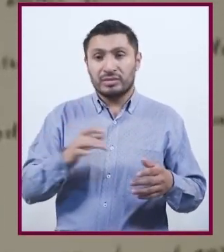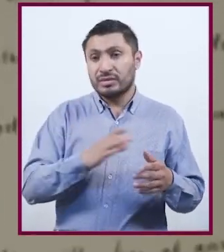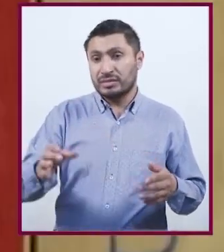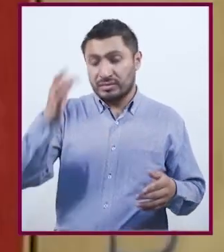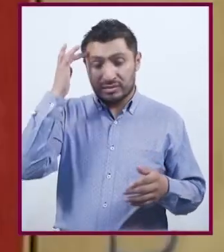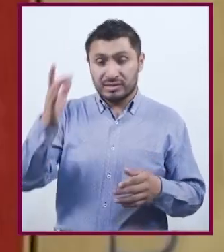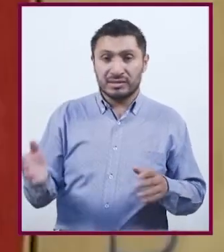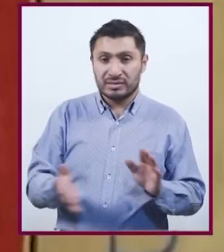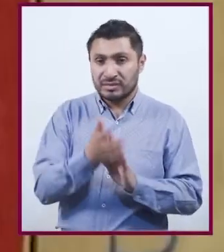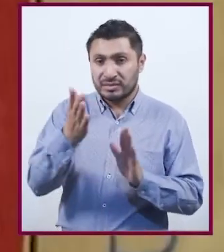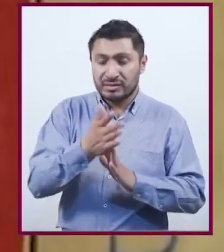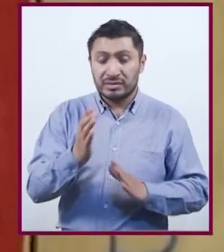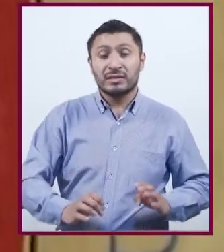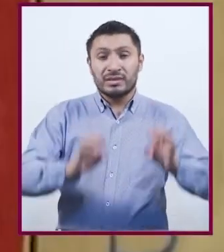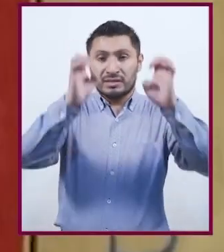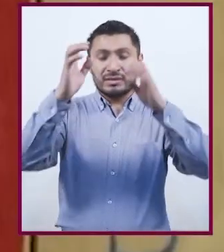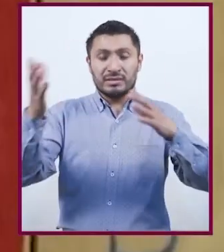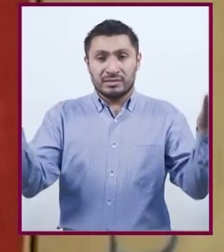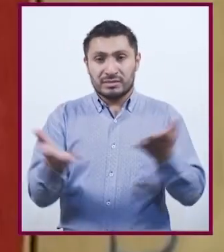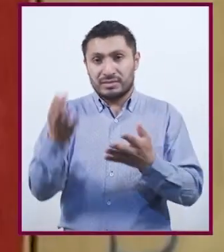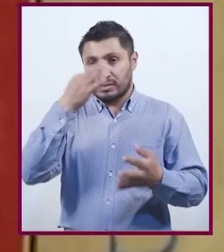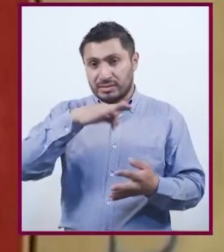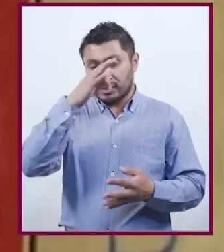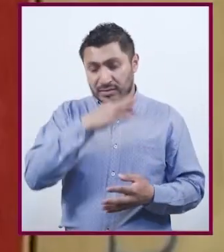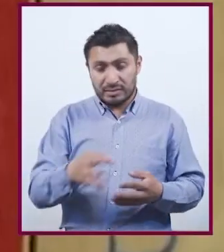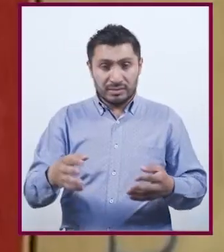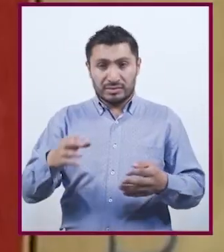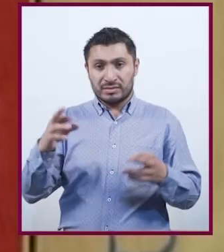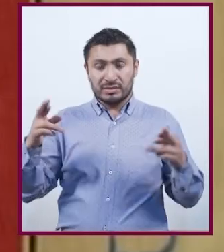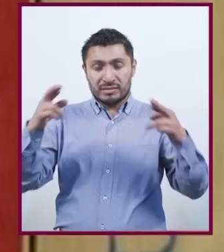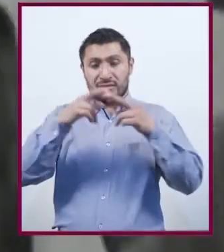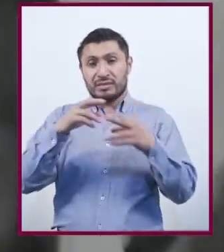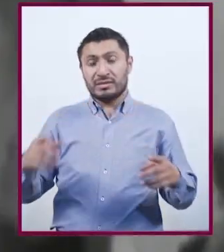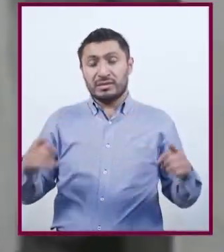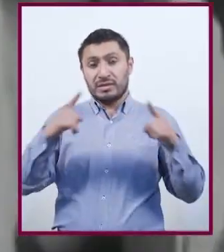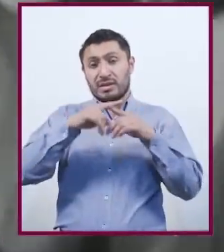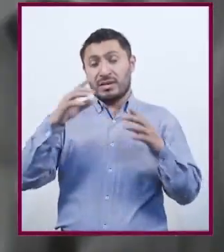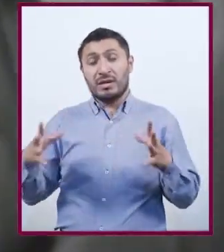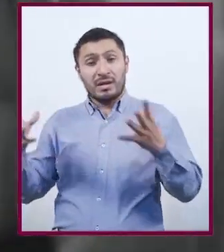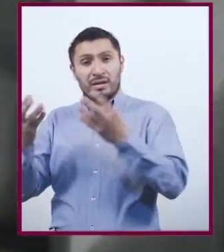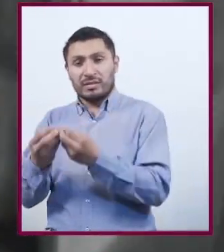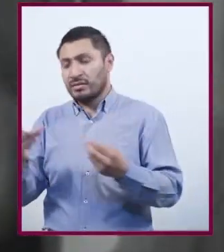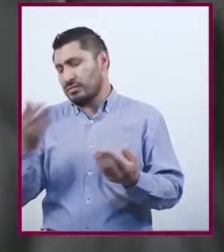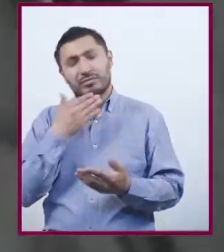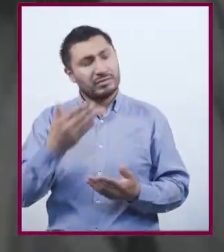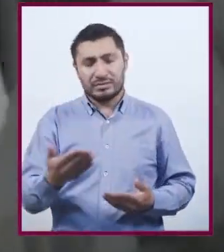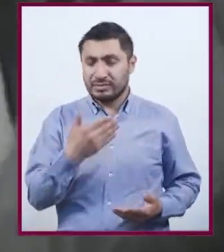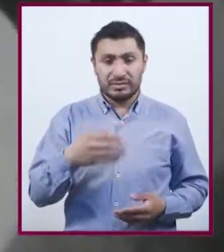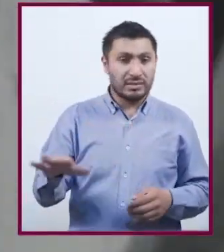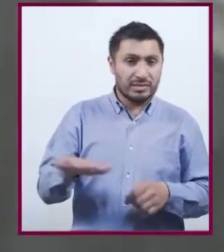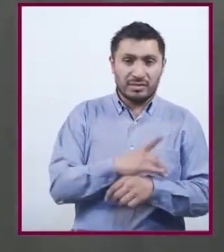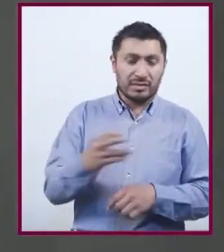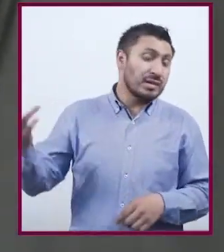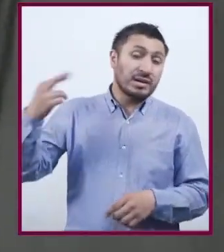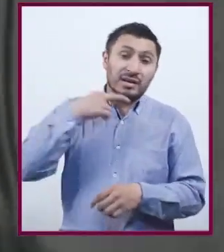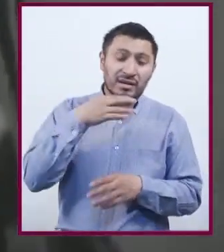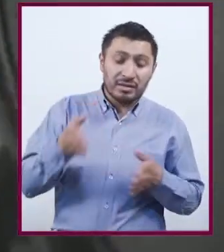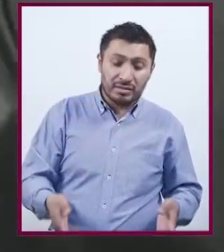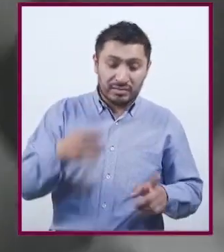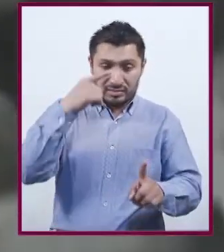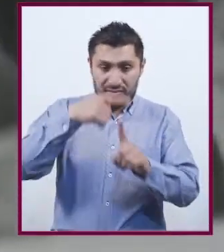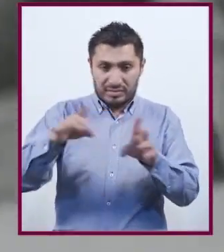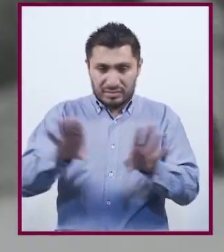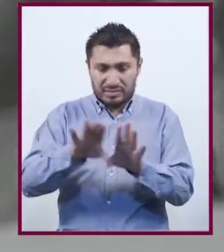las funciones religiosas en la capilla anexa, lo que no hizo muy bien, pues en poco tiempo el cementerio tomó un aspecto de